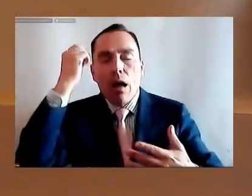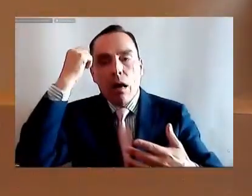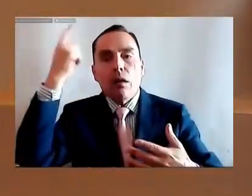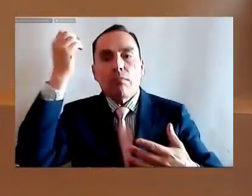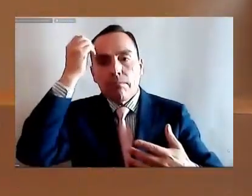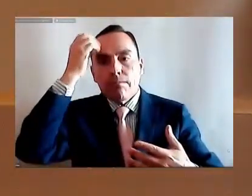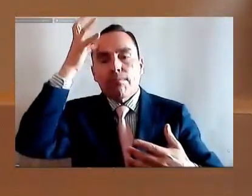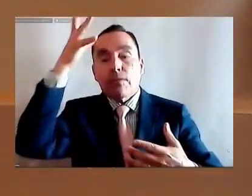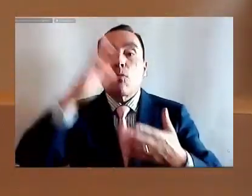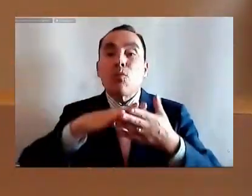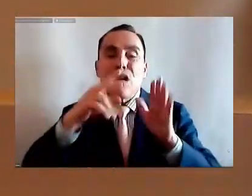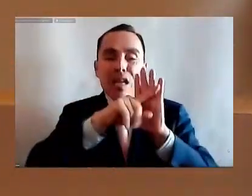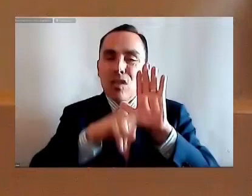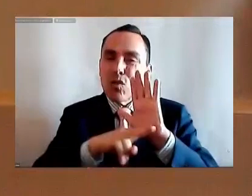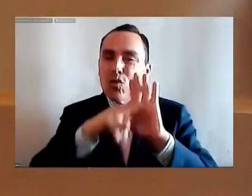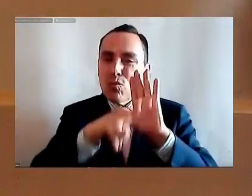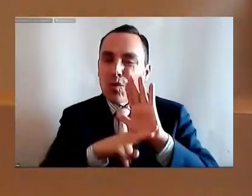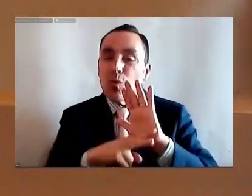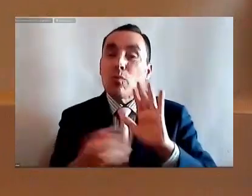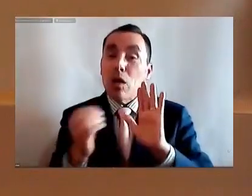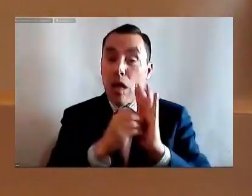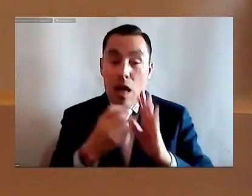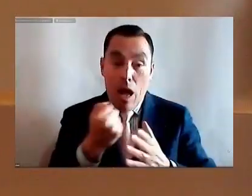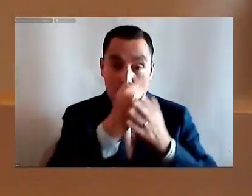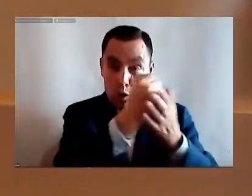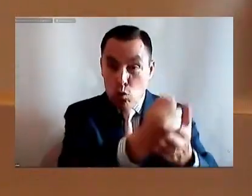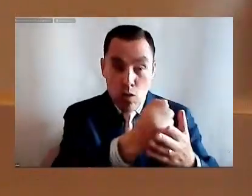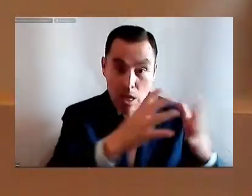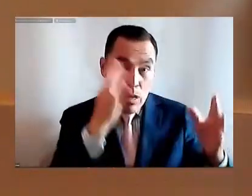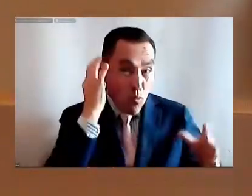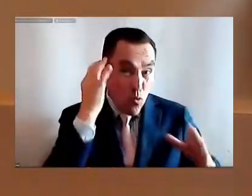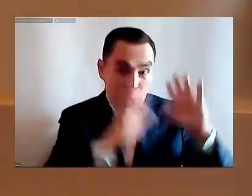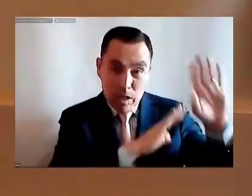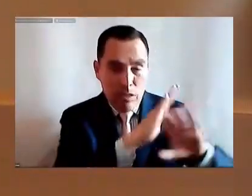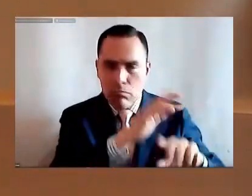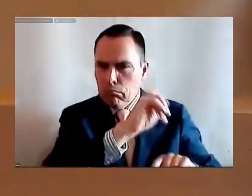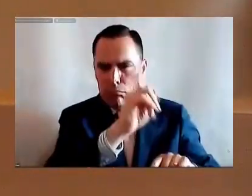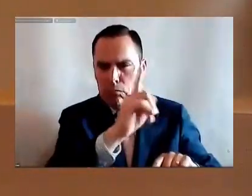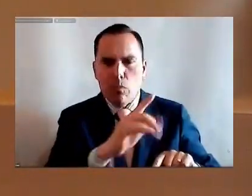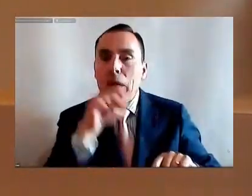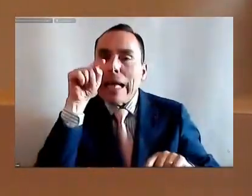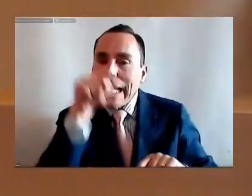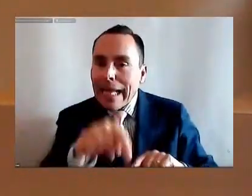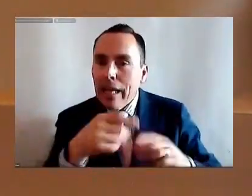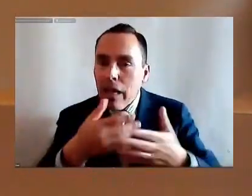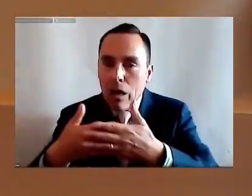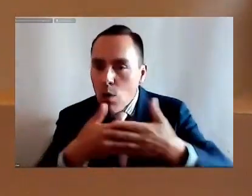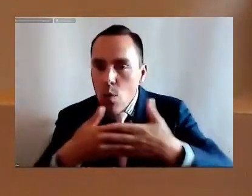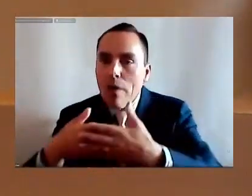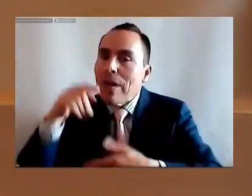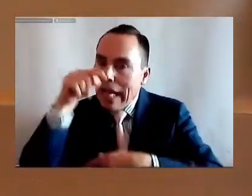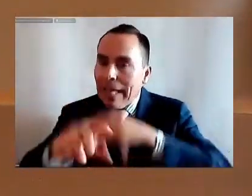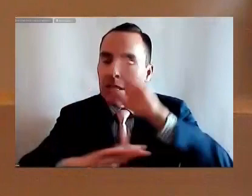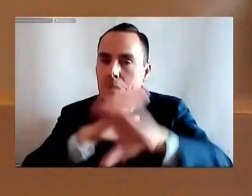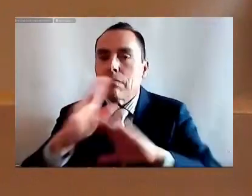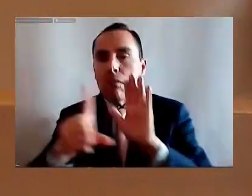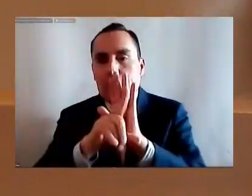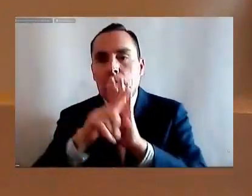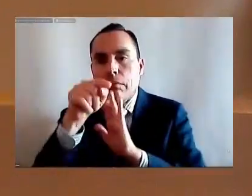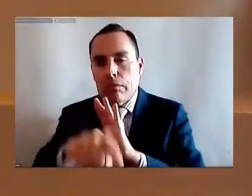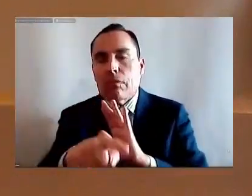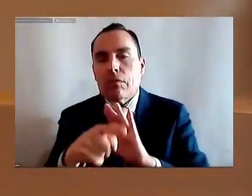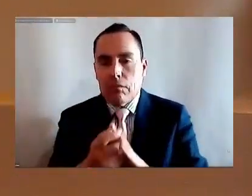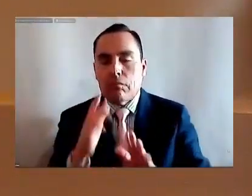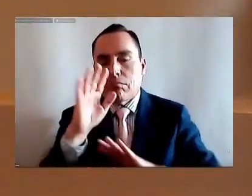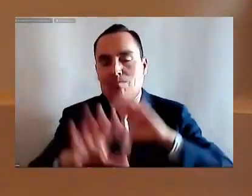normas no son ni para la mujer ni para protegerla, sino que son para el bebé, ¿no? Es necesaria la tutela de la maternidad para el bebé.